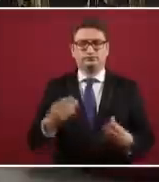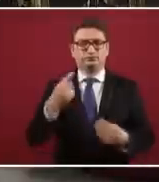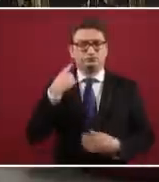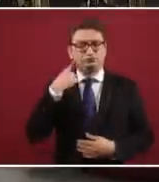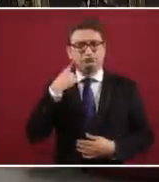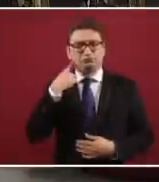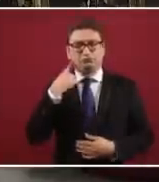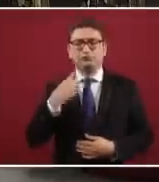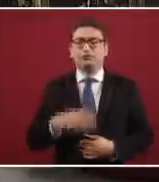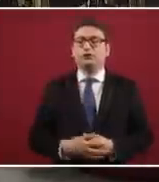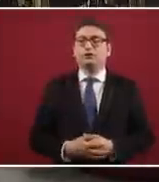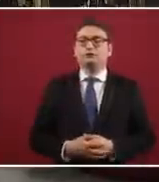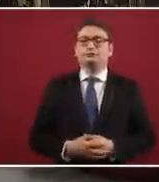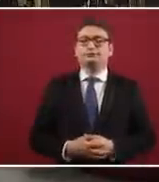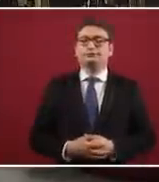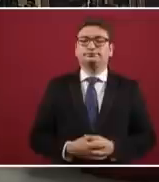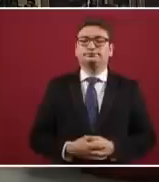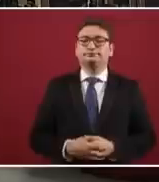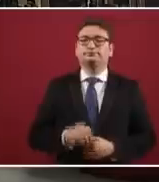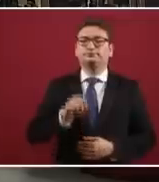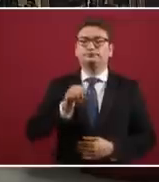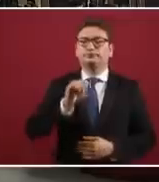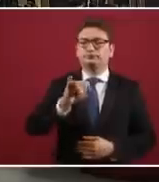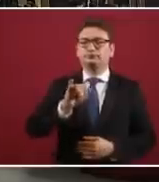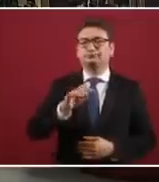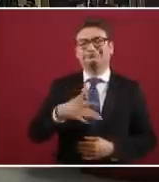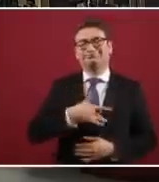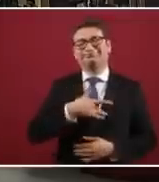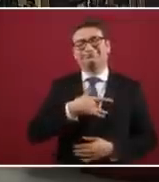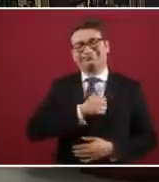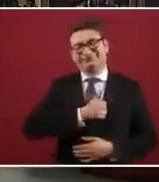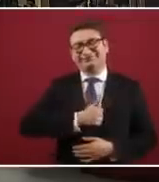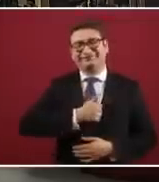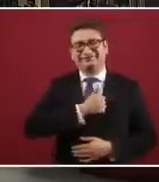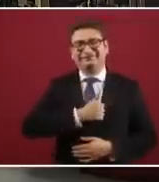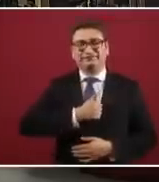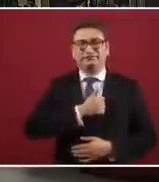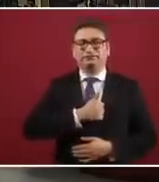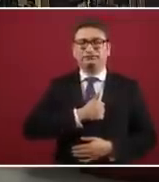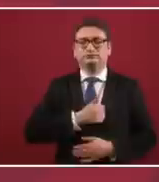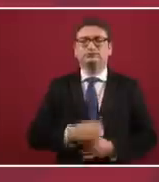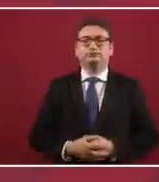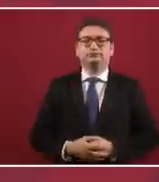Sí, muy lamentable lo que sucedió con